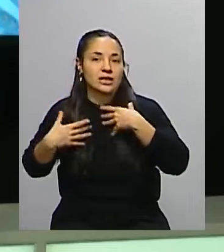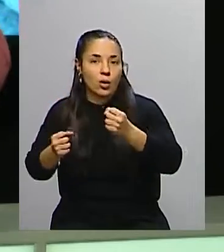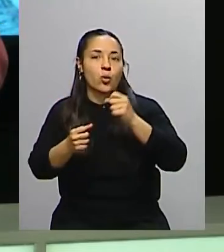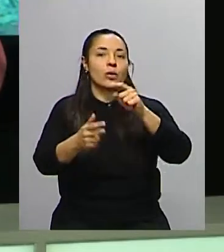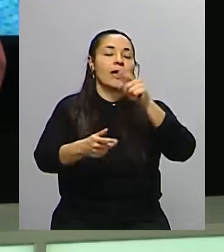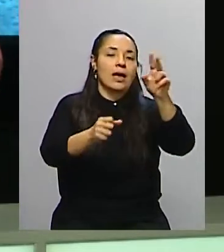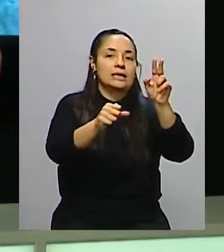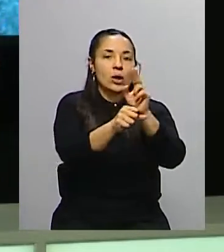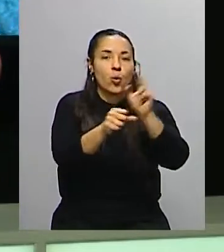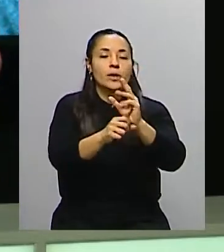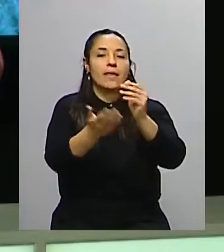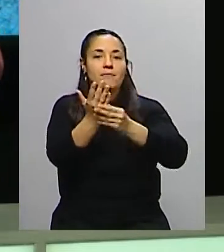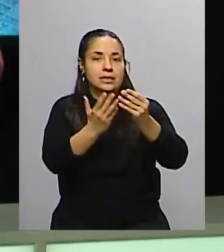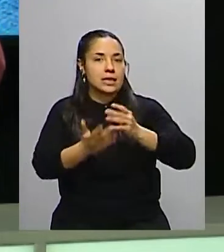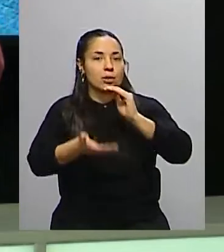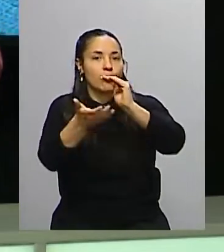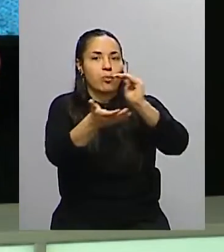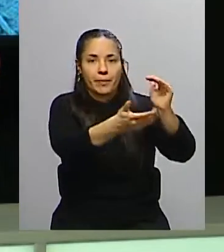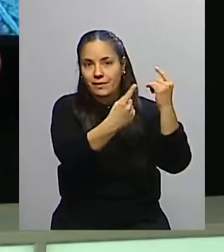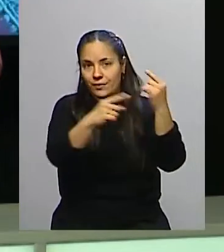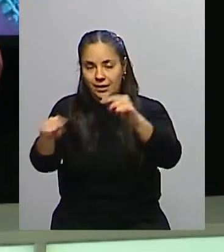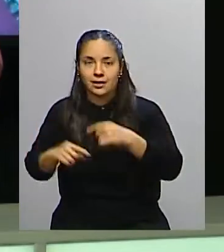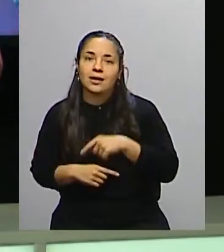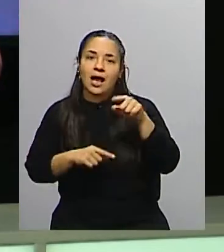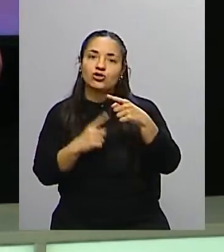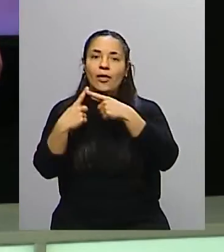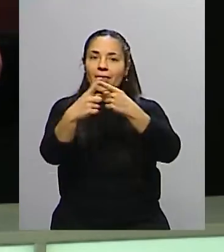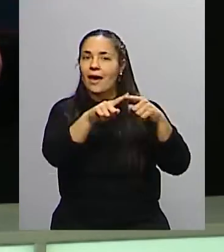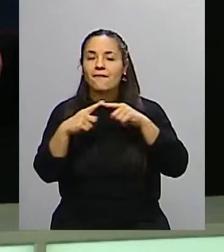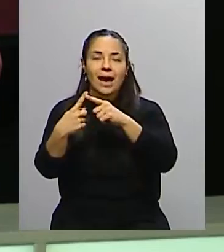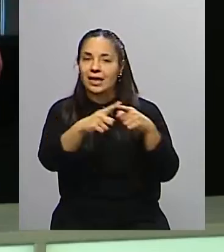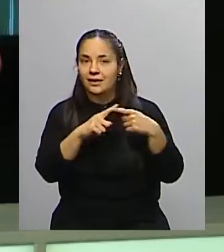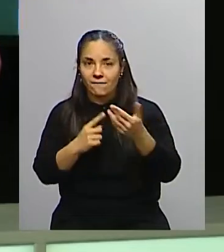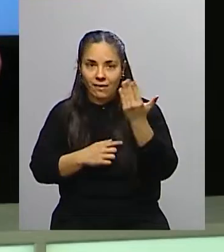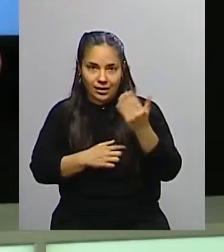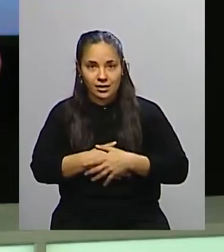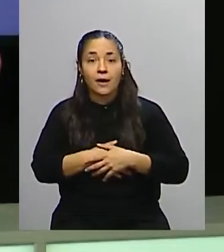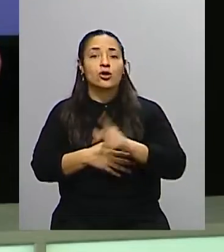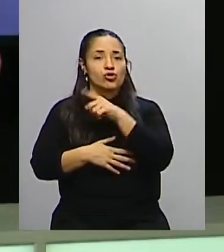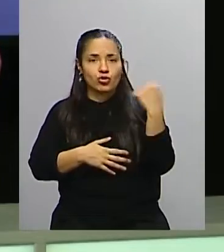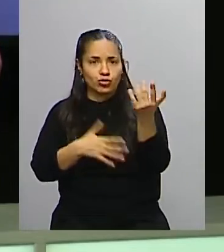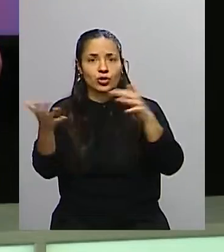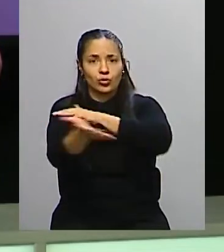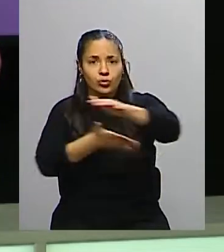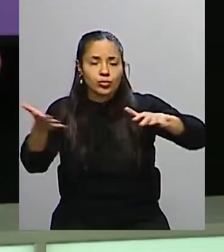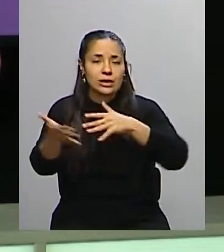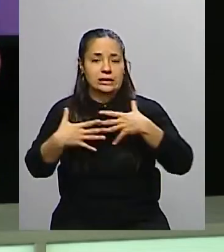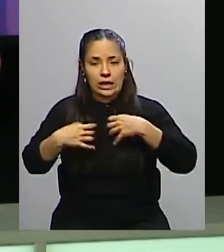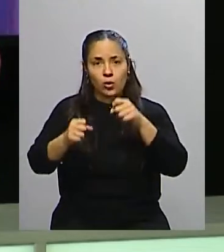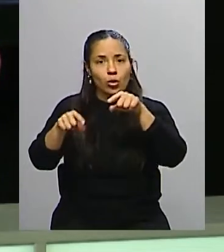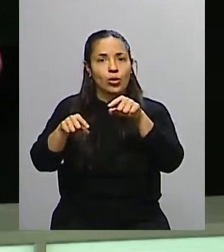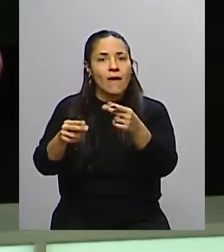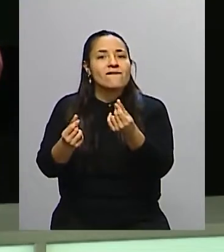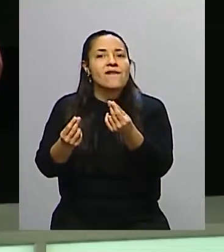Seguridad, entonces son decisiones sociales. Creo que esa es la gran discusión, que no nos ponemos en valor de cuánto nuestra población valora la salud. ¿Y esto qué hace